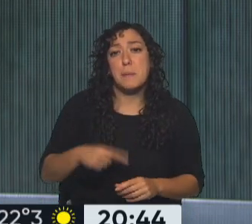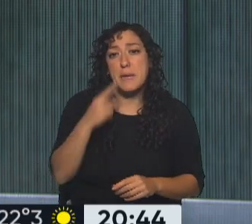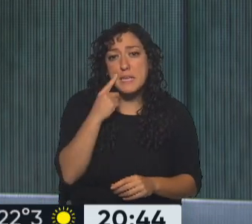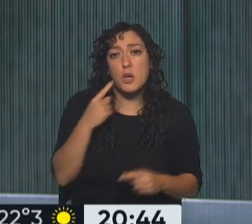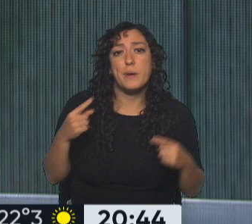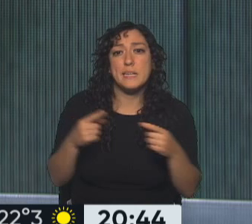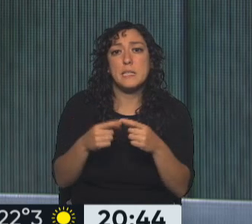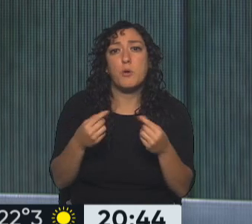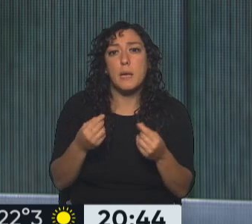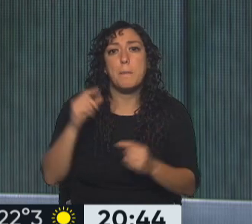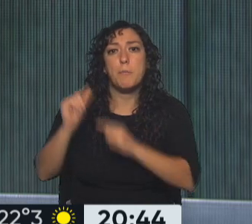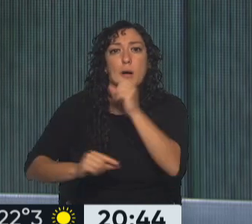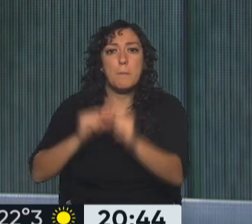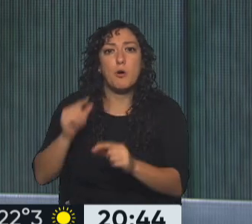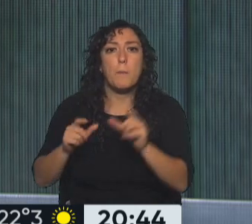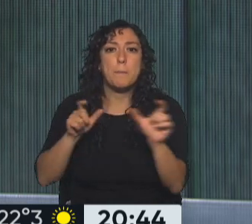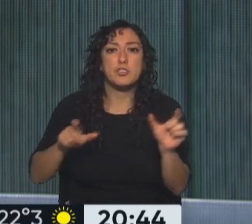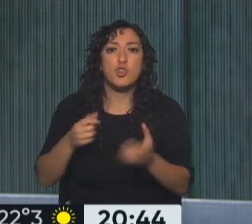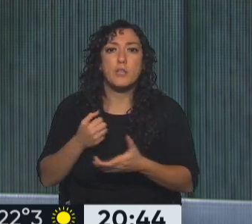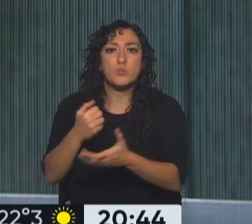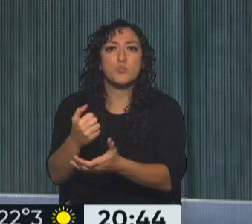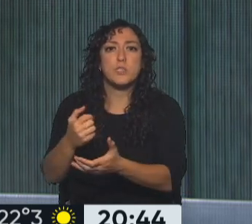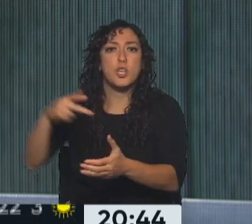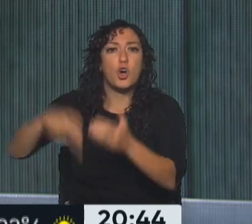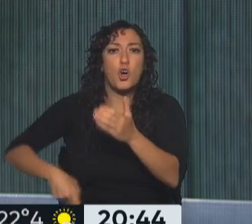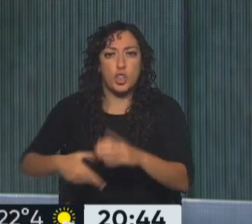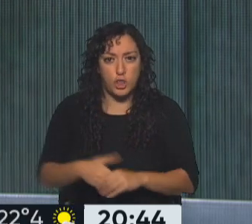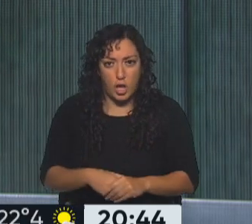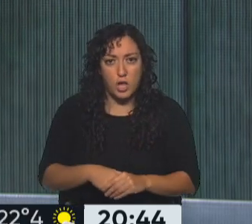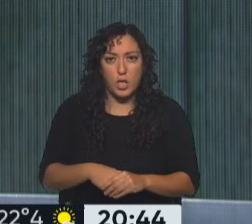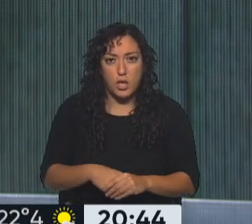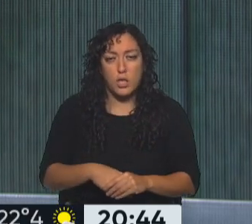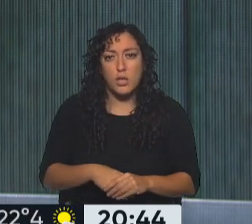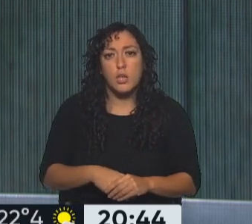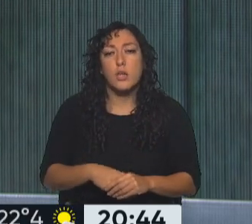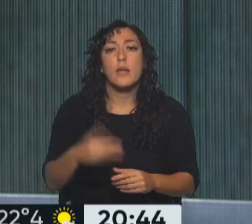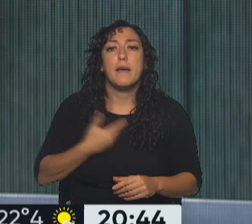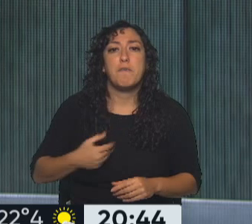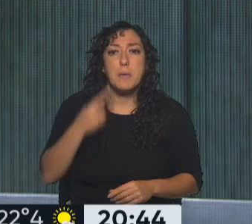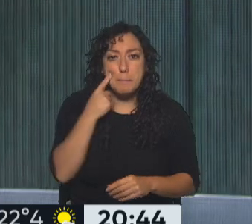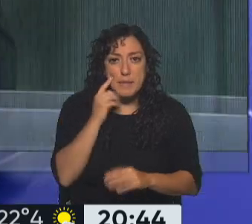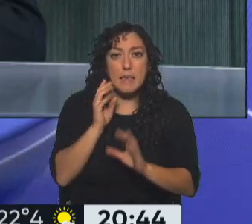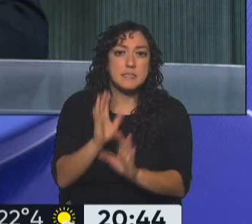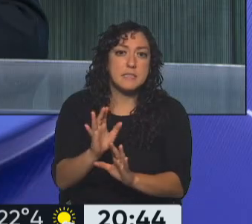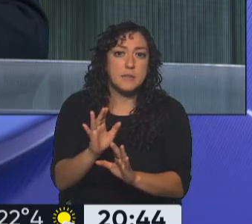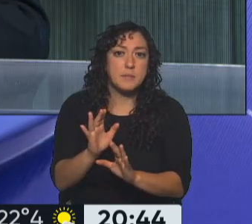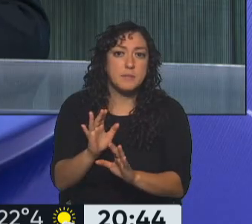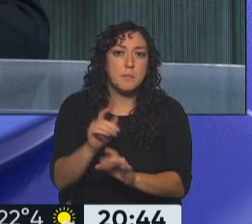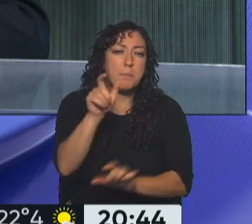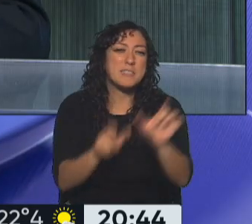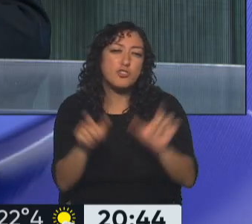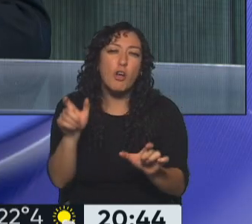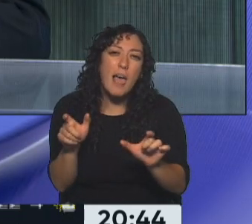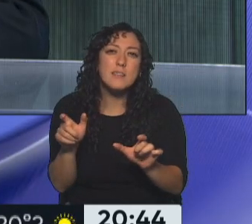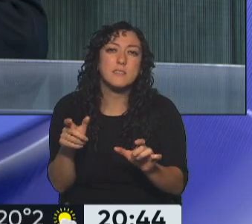los subsidios, y en eso hace mucho acento el Fondo Monetario, en que le cortes los subsidios a los sectores más